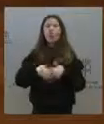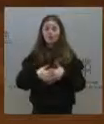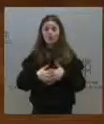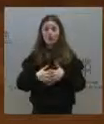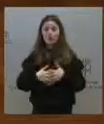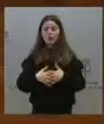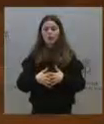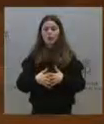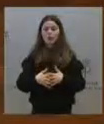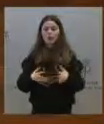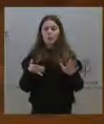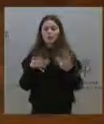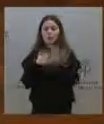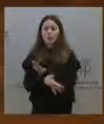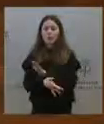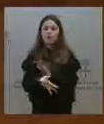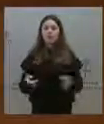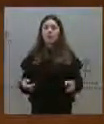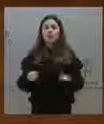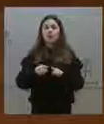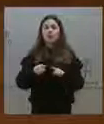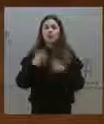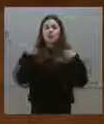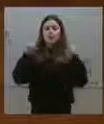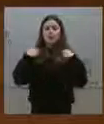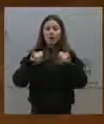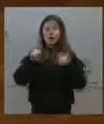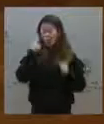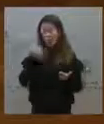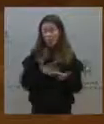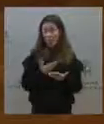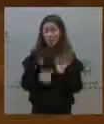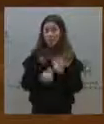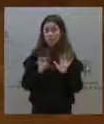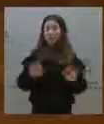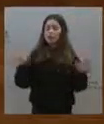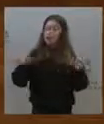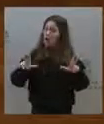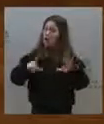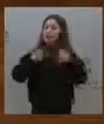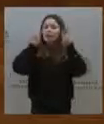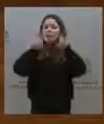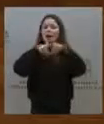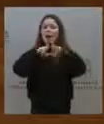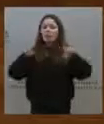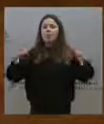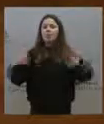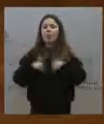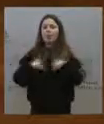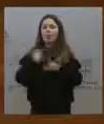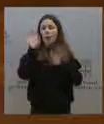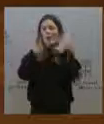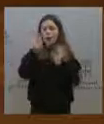prácticamente insignificantes en estos presupuestos, pero que son muy gravosas para las empresas que soportan estas tasas. Uno